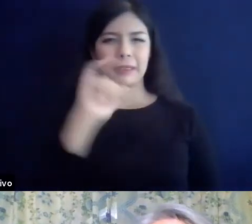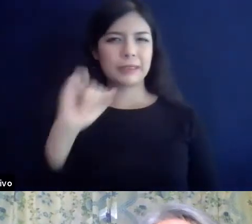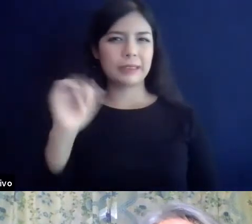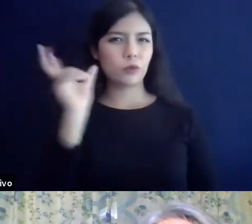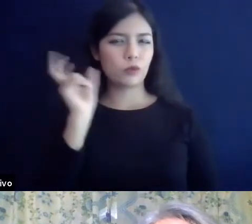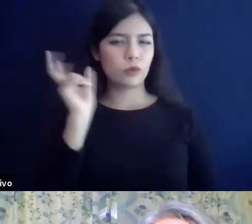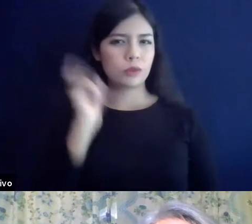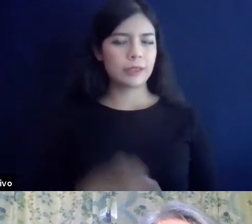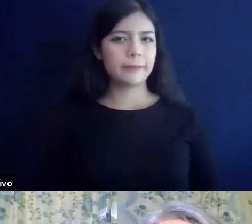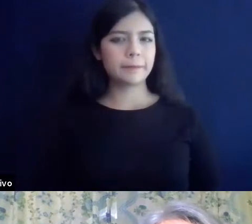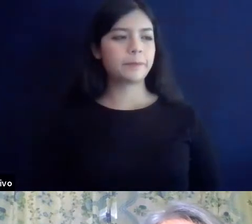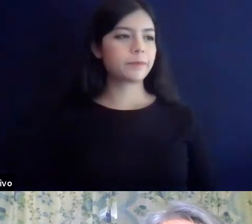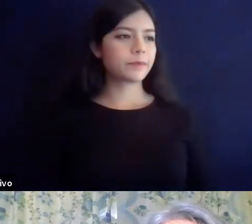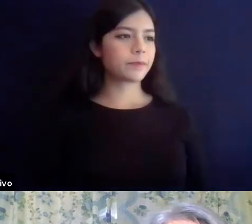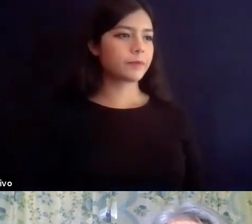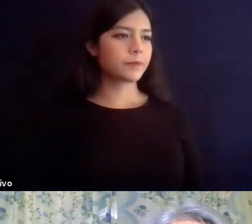Sí.